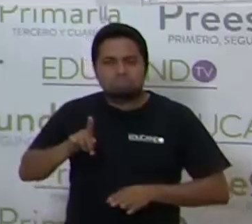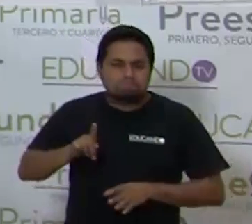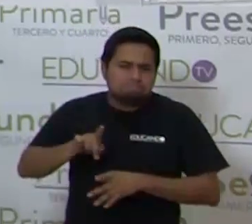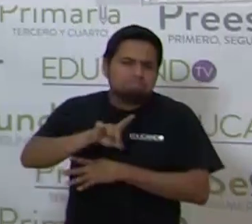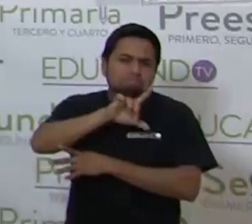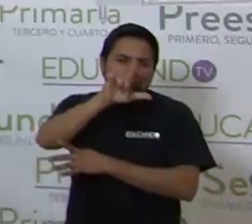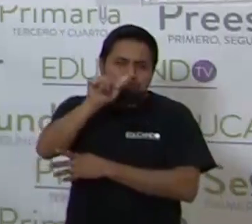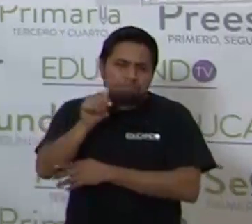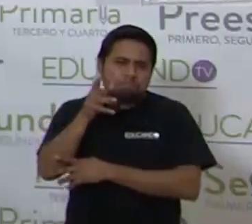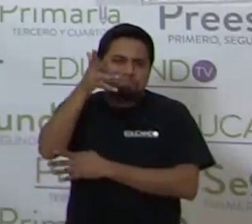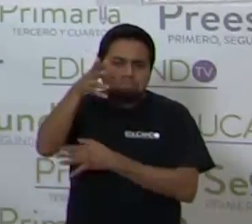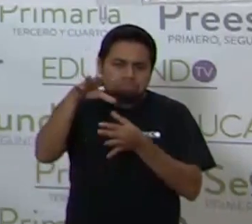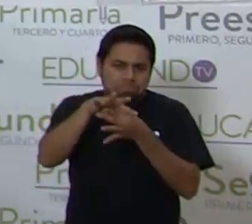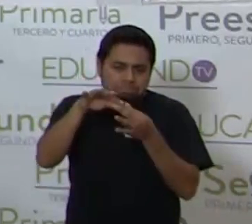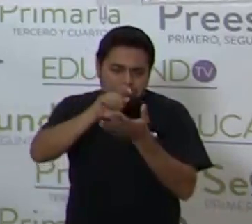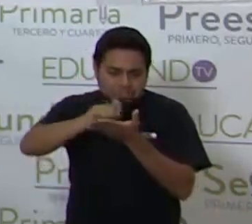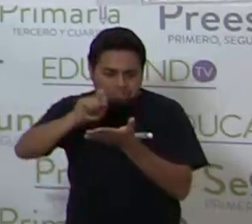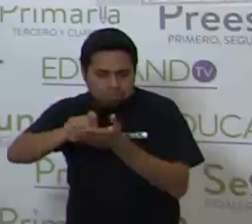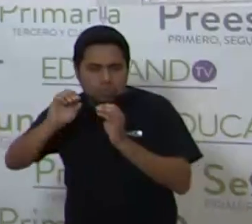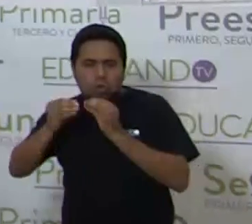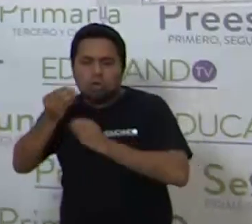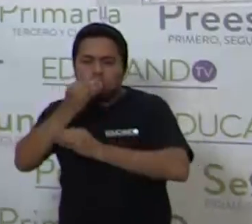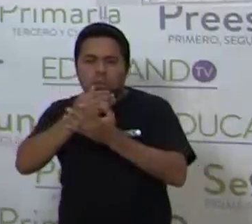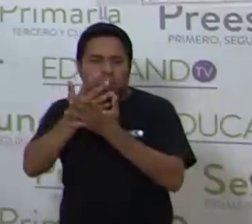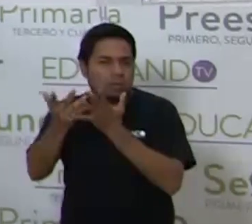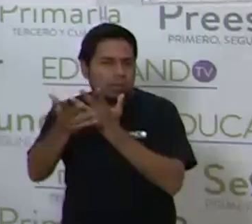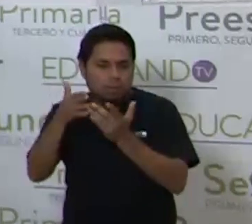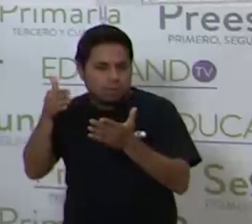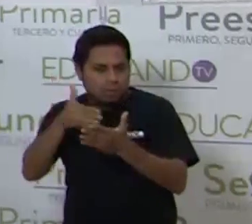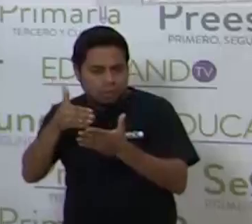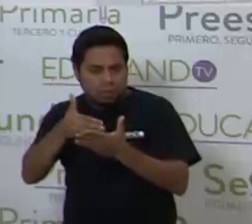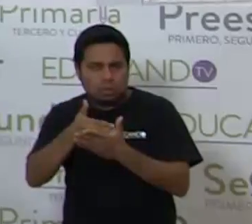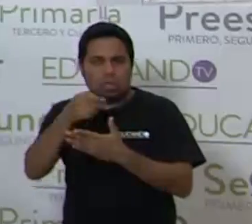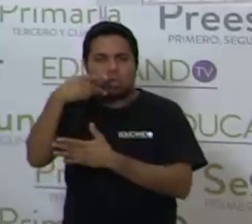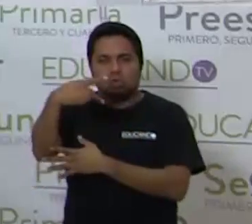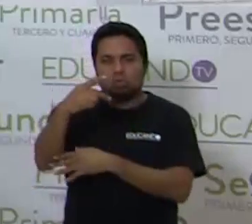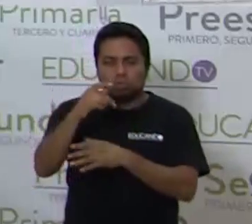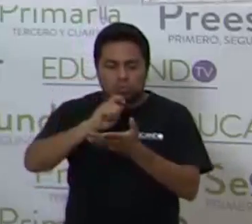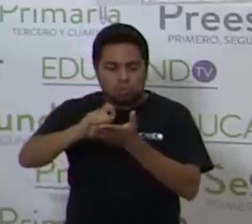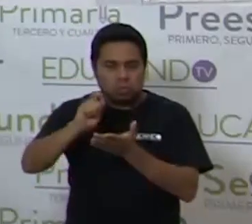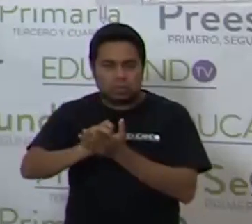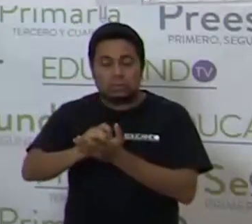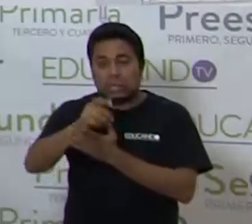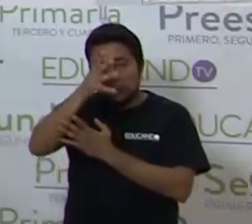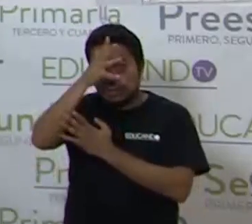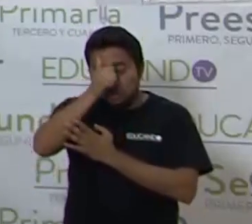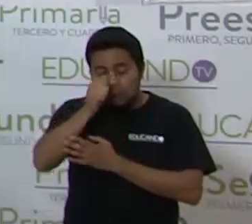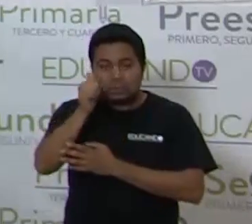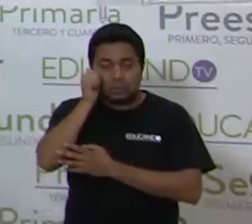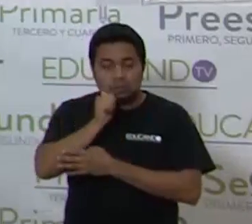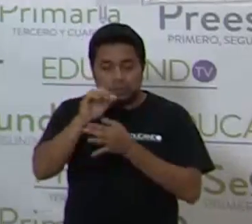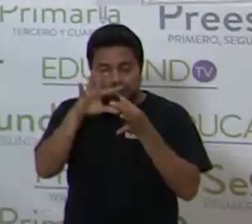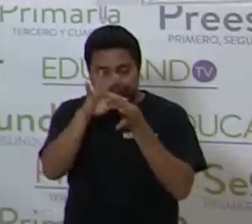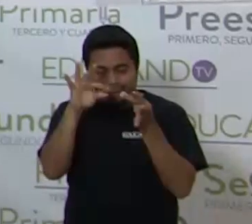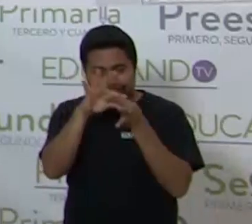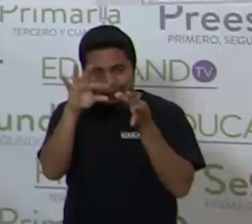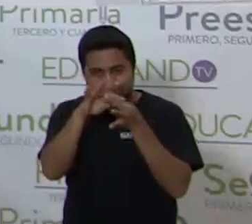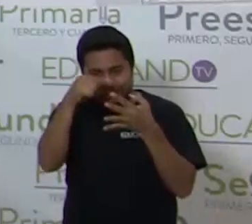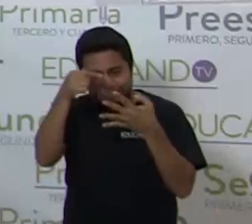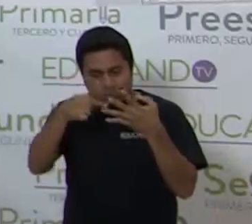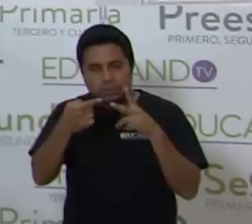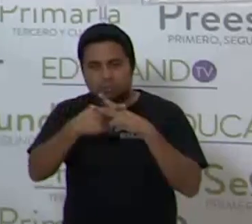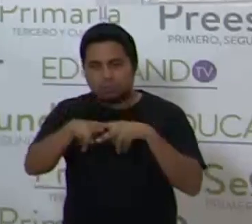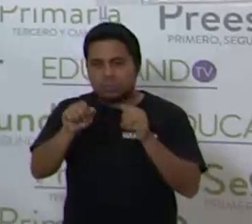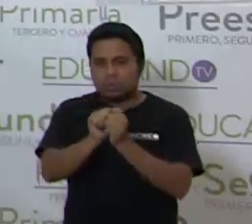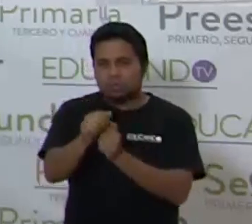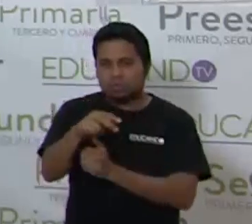hacer algún instructivo o alguna receta de cocina, lo cual es fundamental que recuerdes que toda instrucción debe de comenzar con un